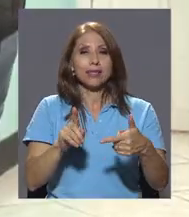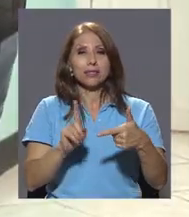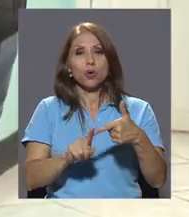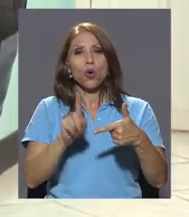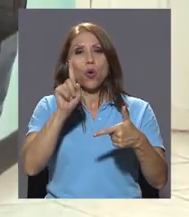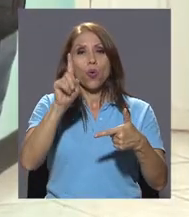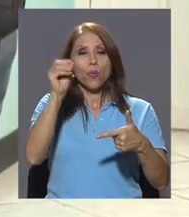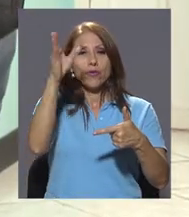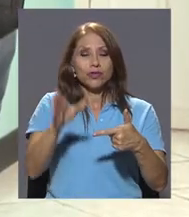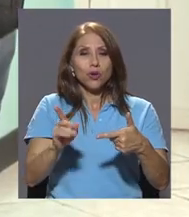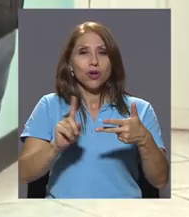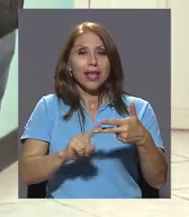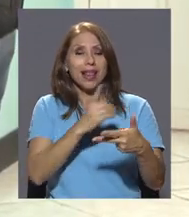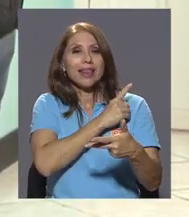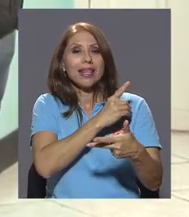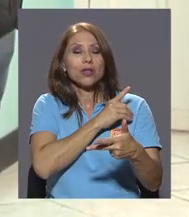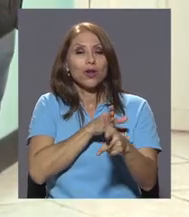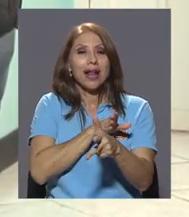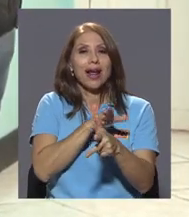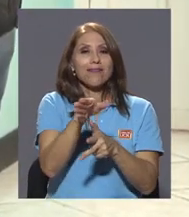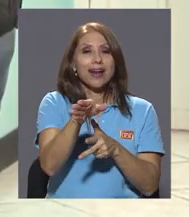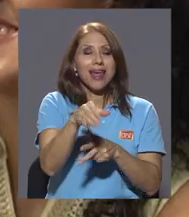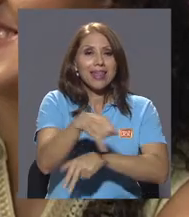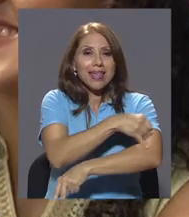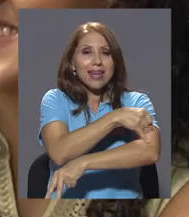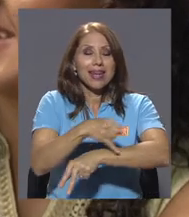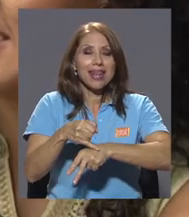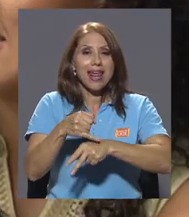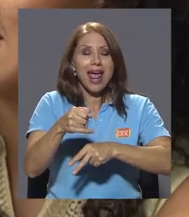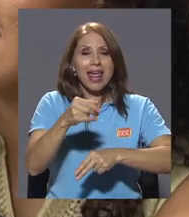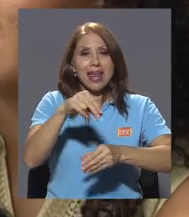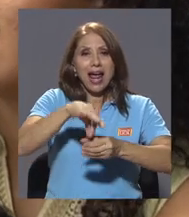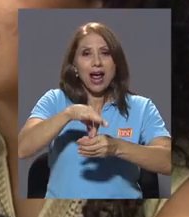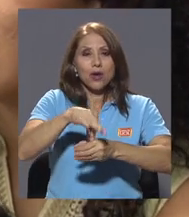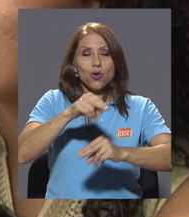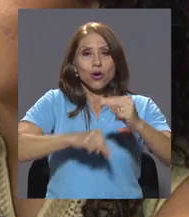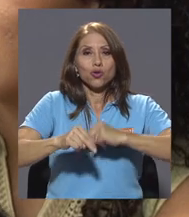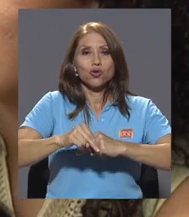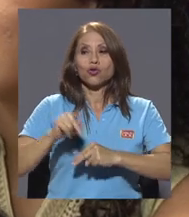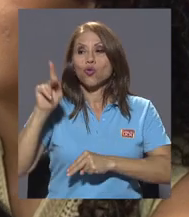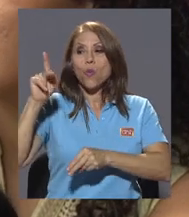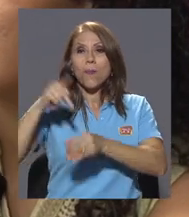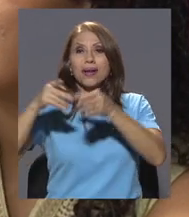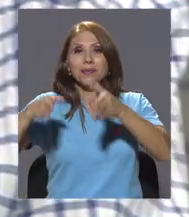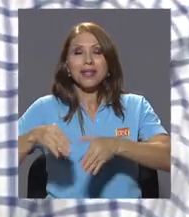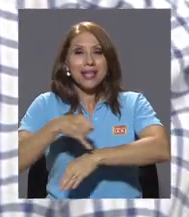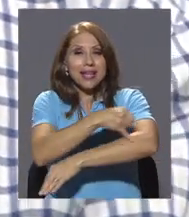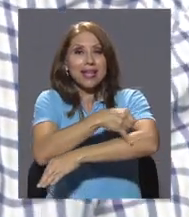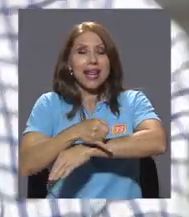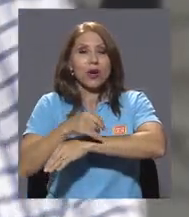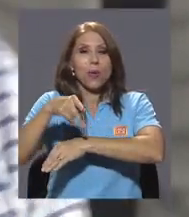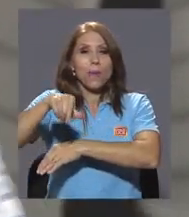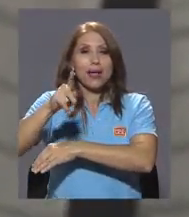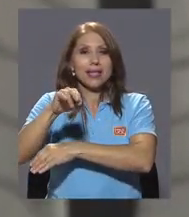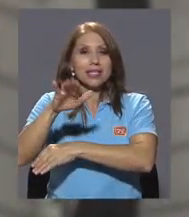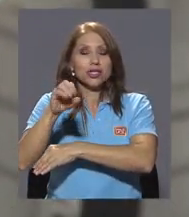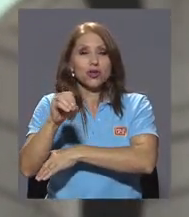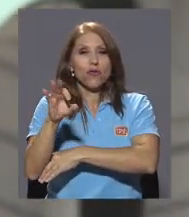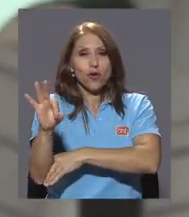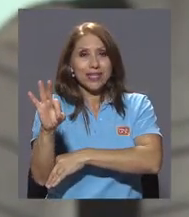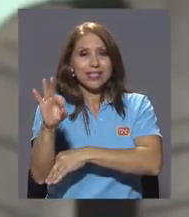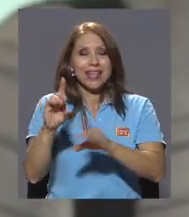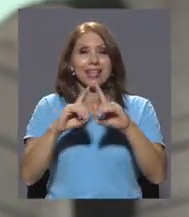la carrera de Ingeniería en Agronegocios. Uno de los participantes fue el ingeniero Patricio Flores del Departamento de Gestión Agraria de